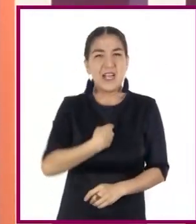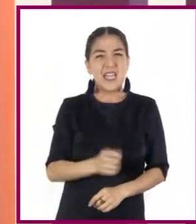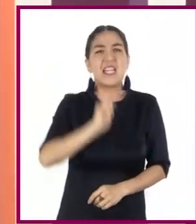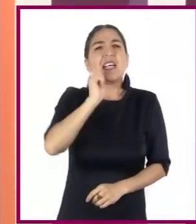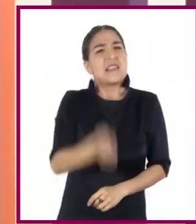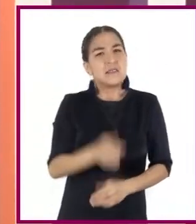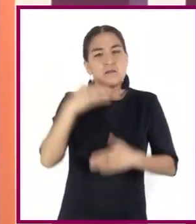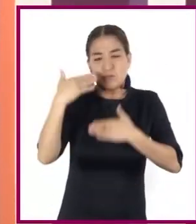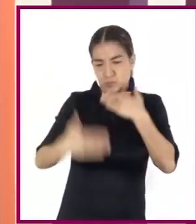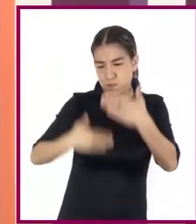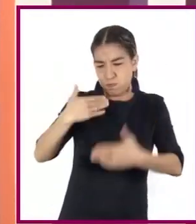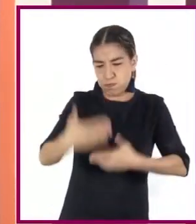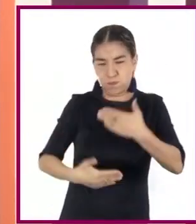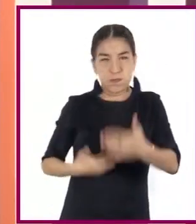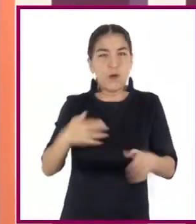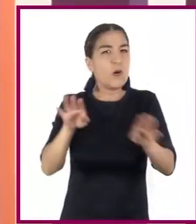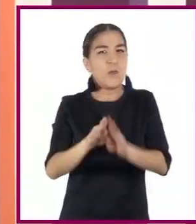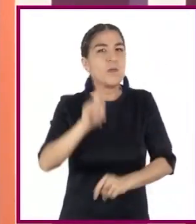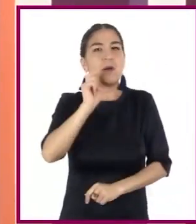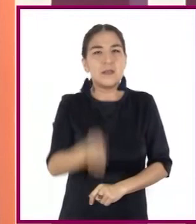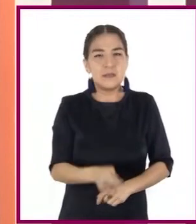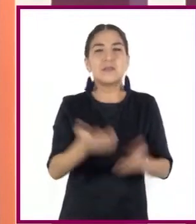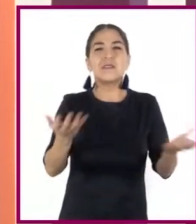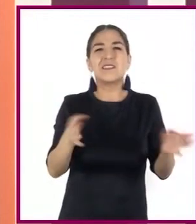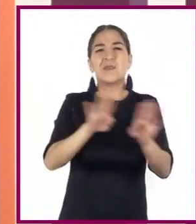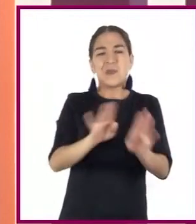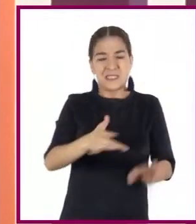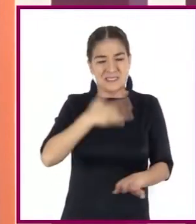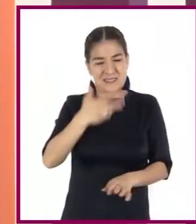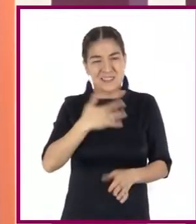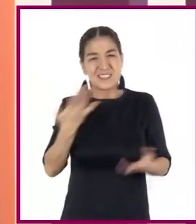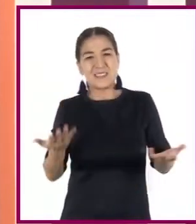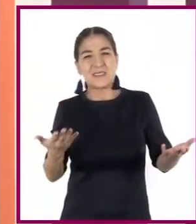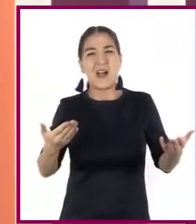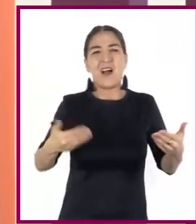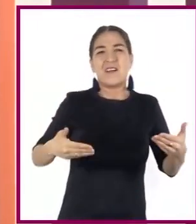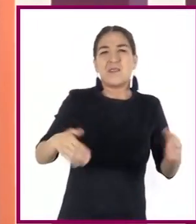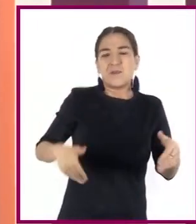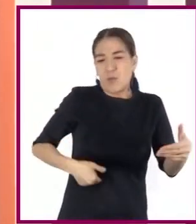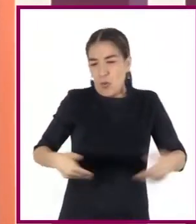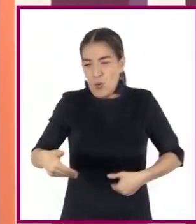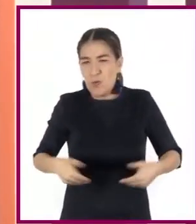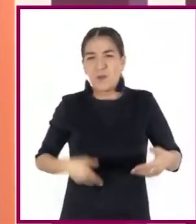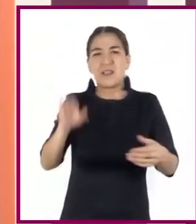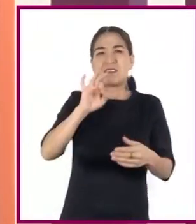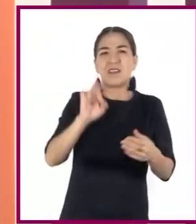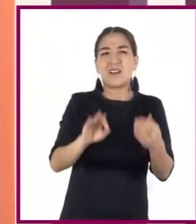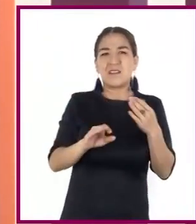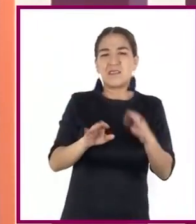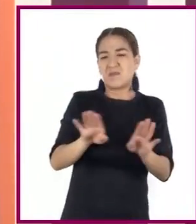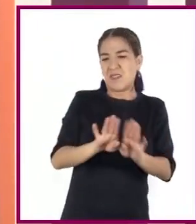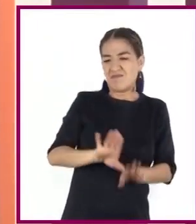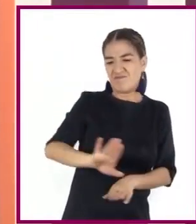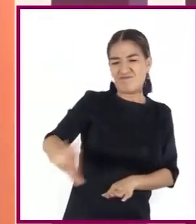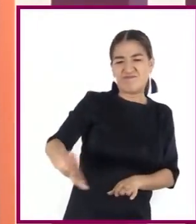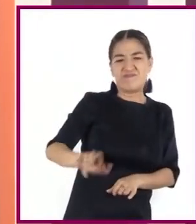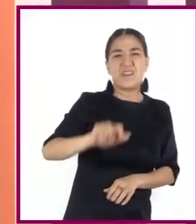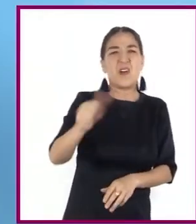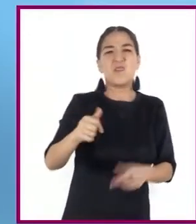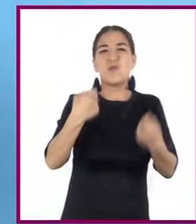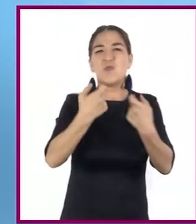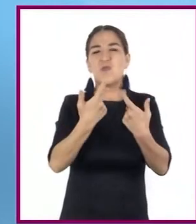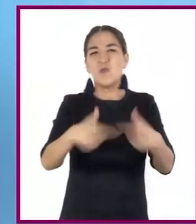se desenvuelven puede originar algún tipo de inconformidad o rechazo por parte de algunos grupos